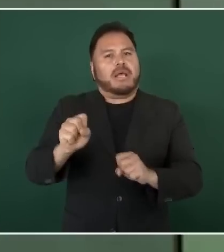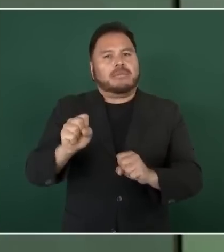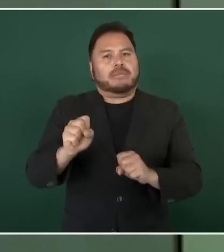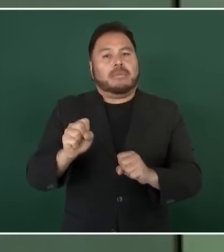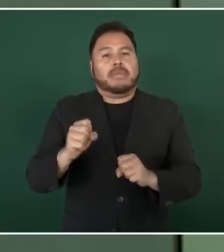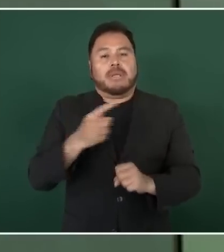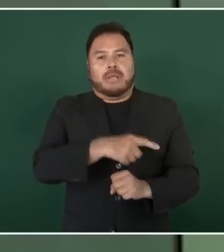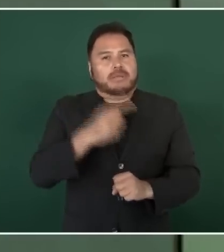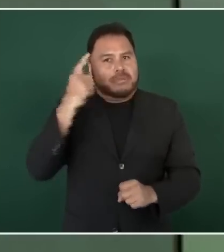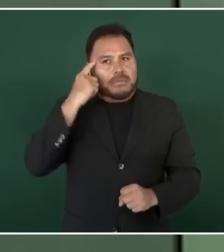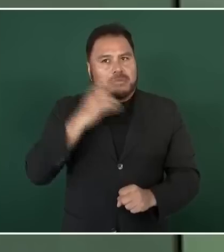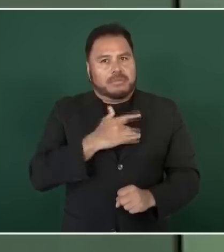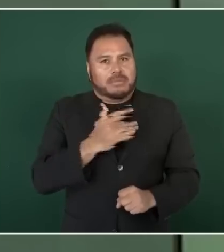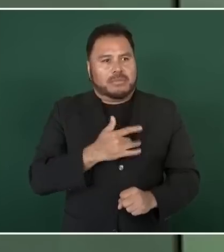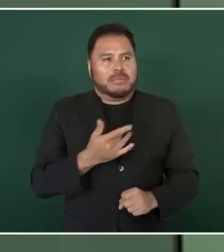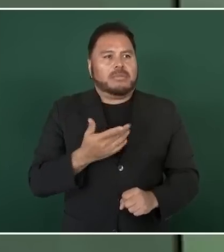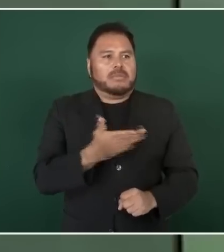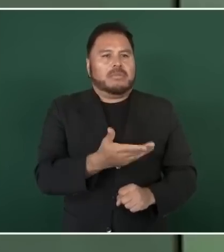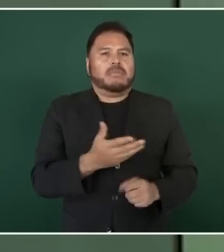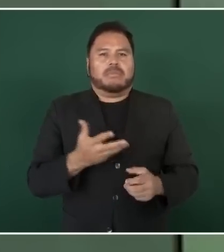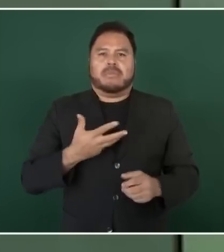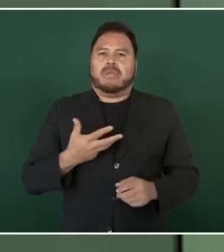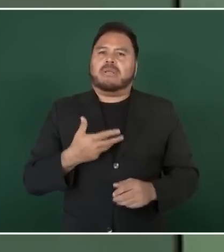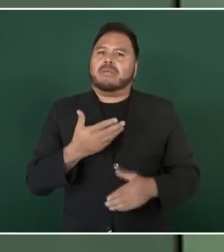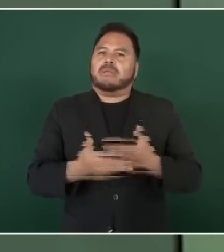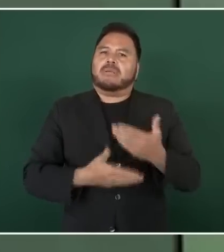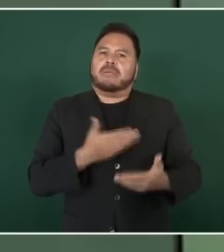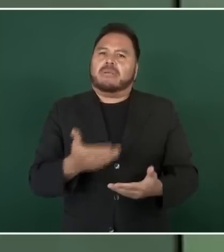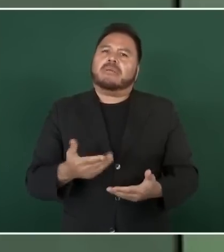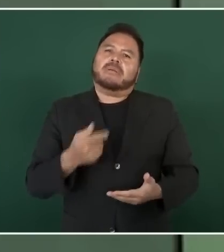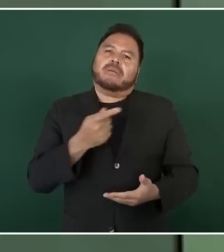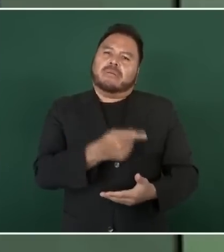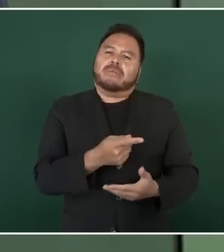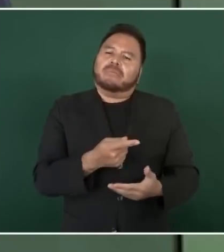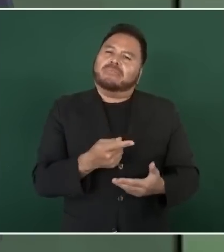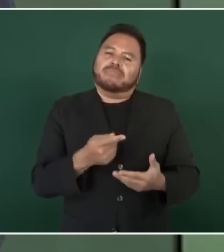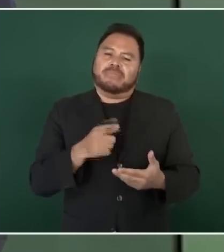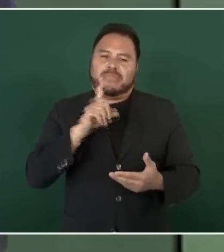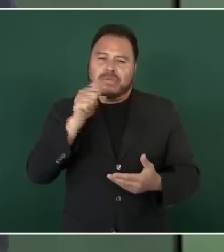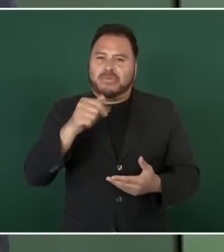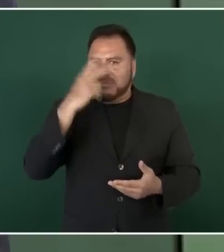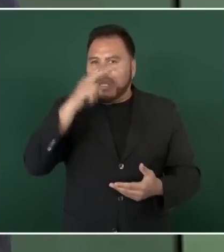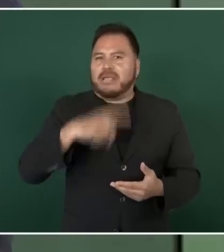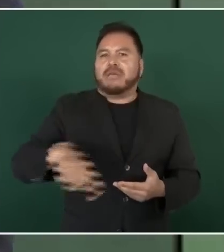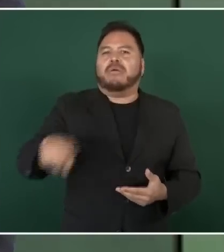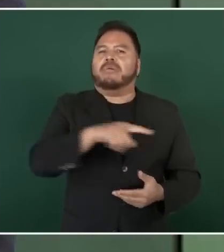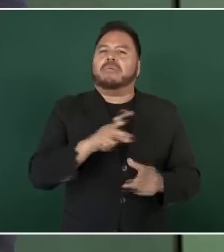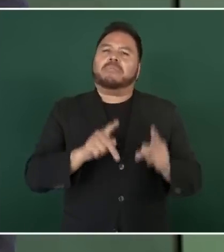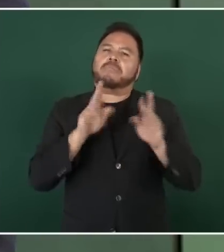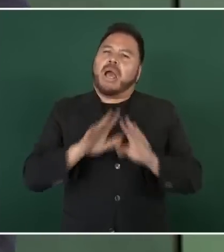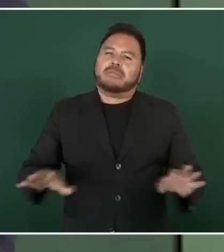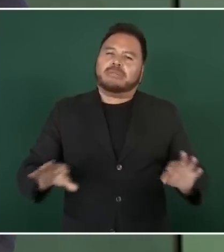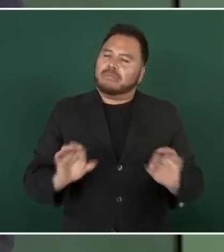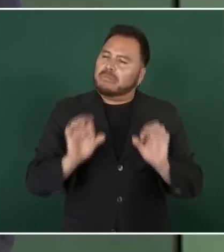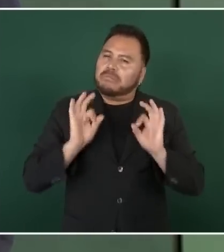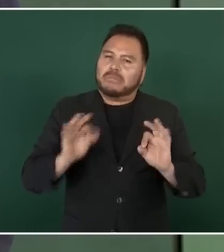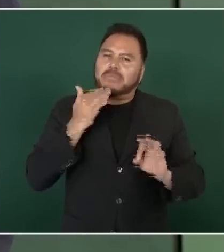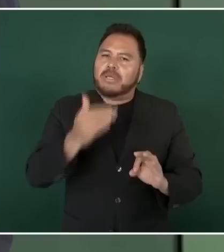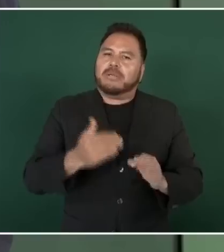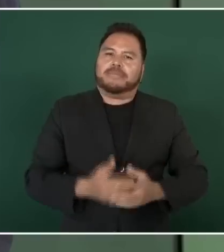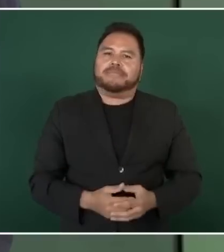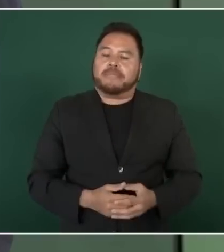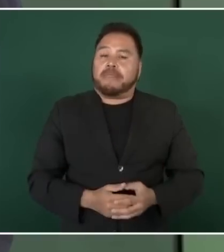sus convicciones traería aparejada la prosperidad y la paz. Es